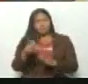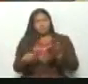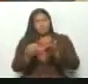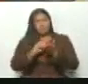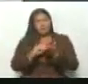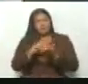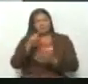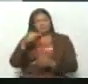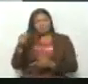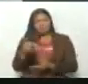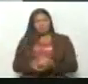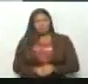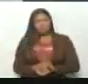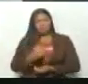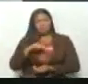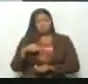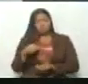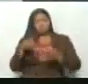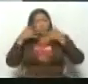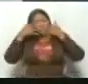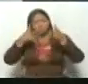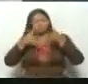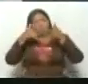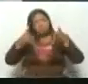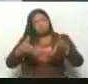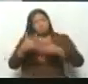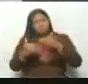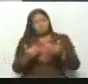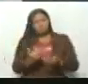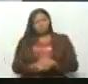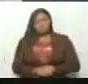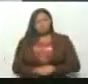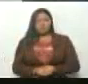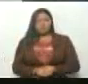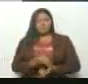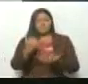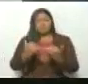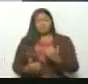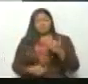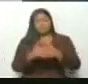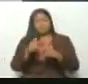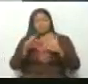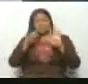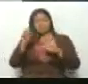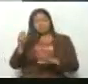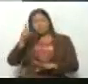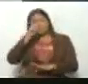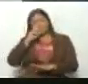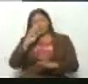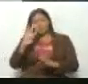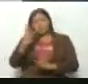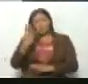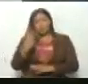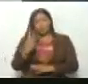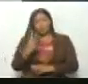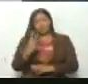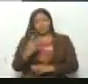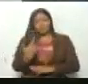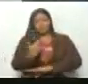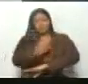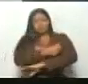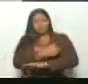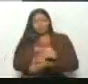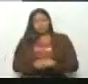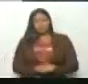adicional? Sí, de hecho nosotros también estamos recomendando a las personas mayores de 60 años recibir la cuarta